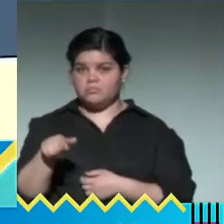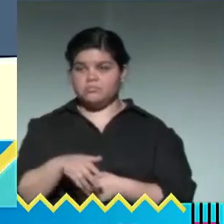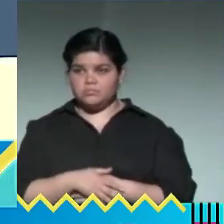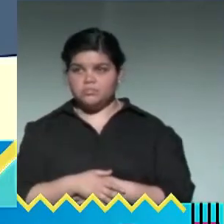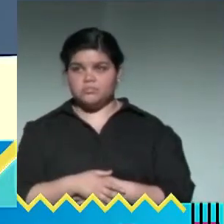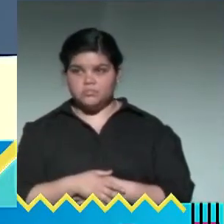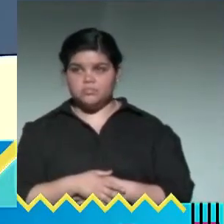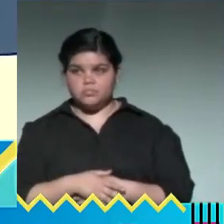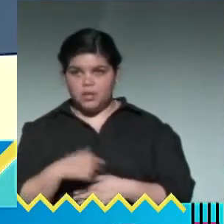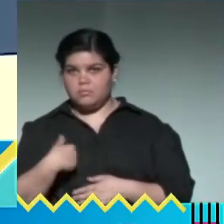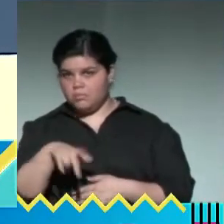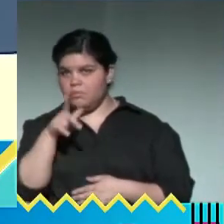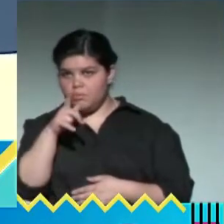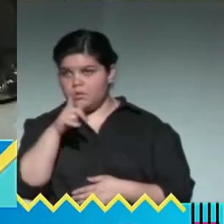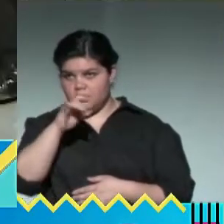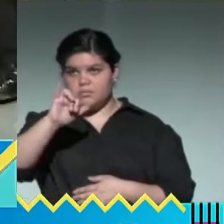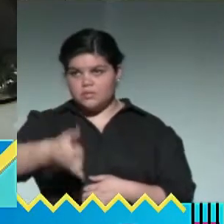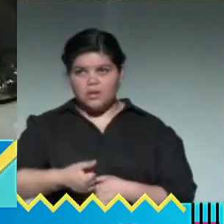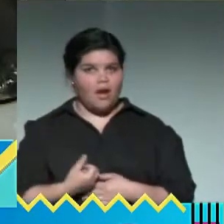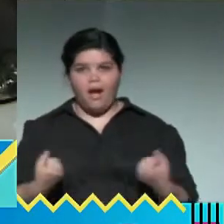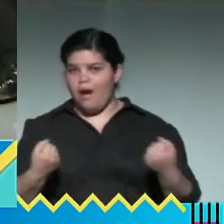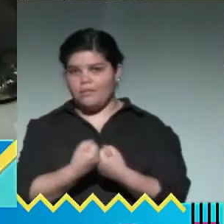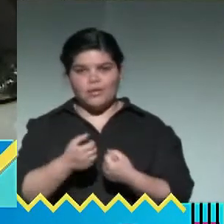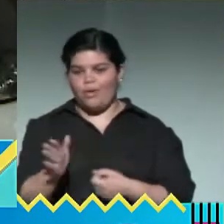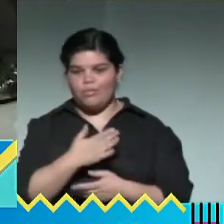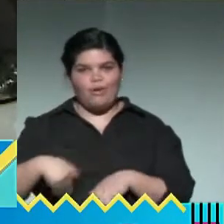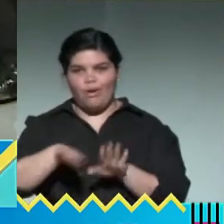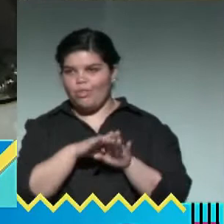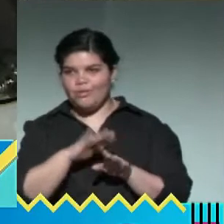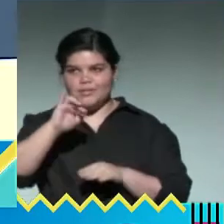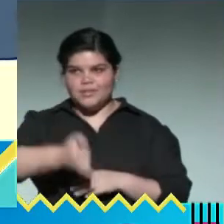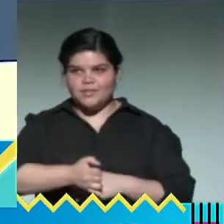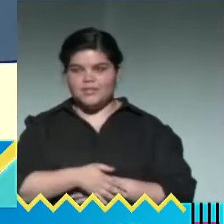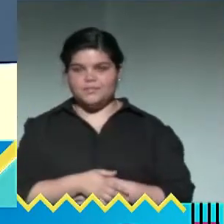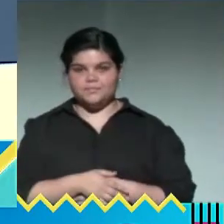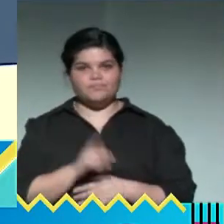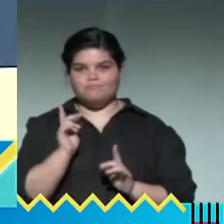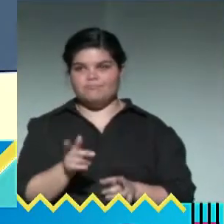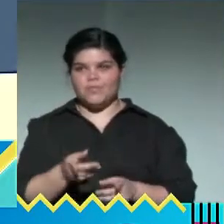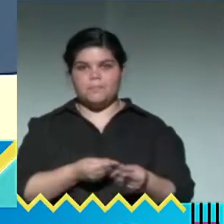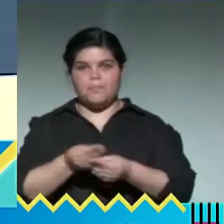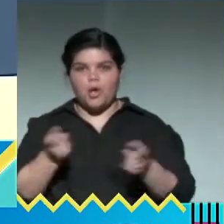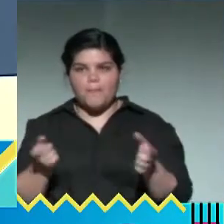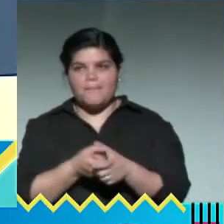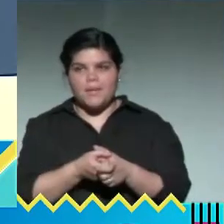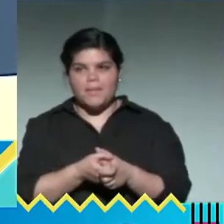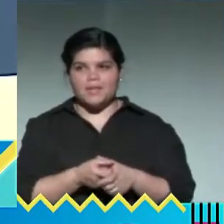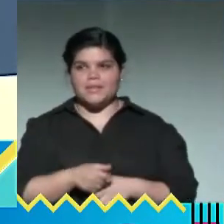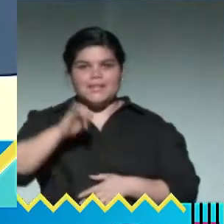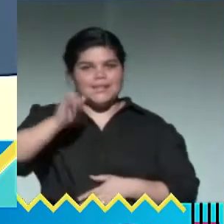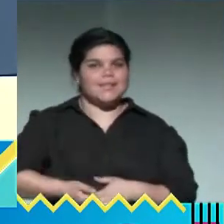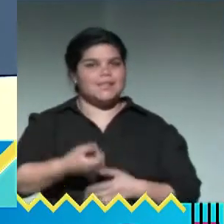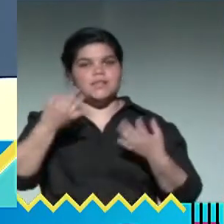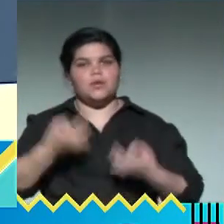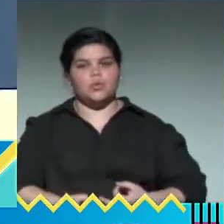principio. Ninguno va a estar en desacuerdo. Ninguno va a estar en desacuerdo. Me parece también Bueno, lo que dijo Fede, el tema de las pymes. Y no hay mejor cosa para